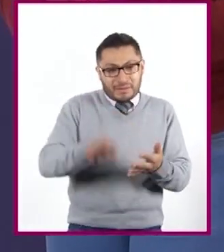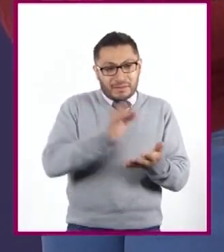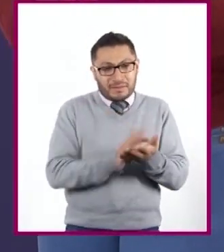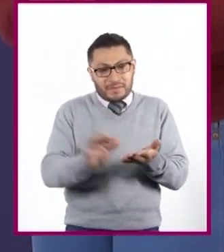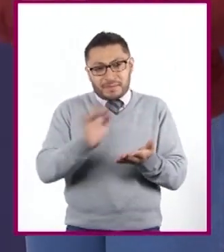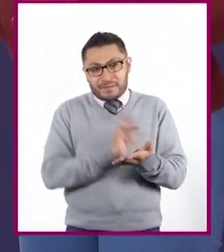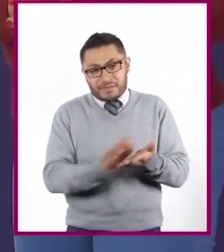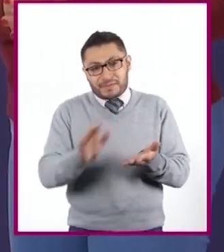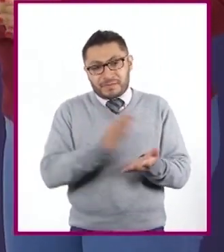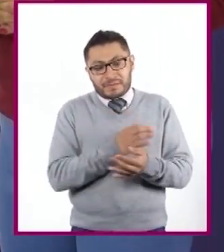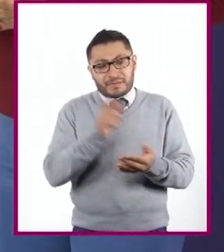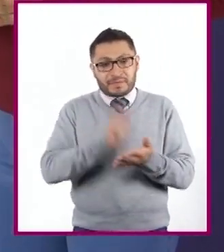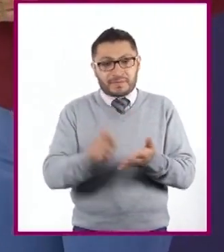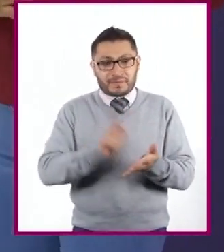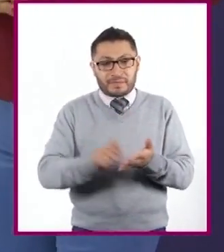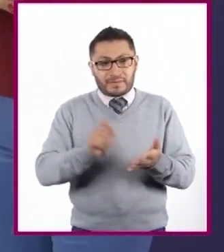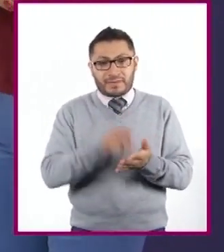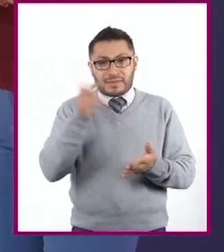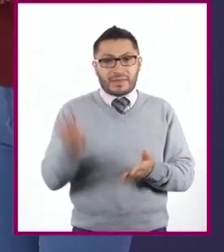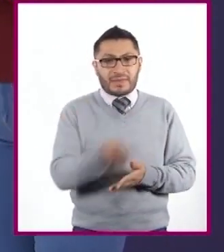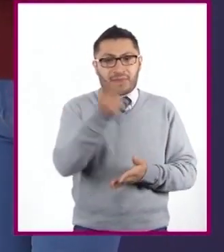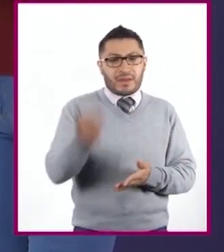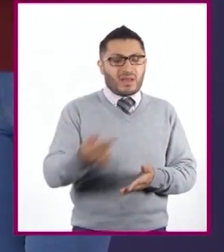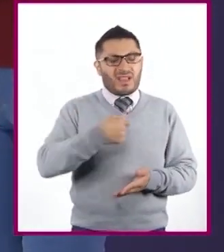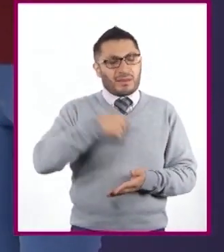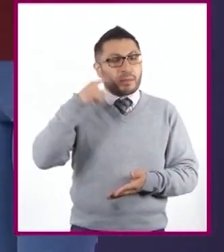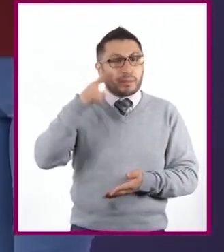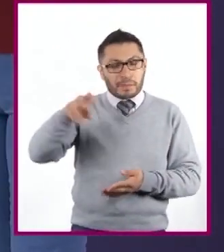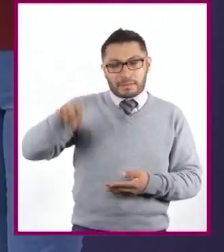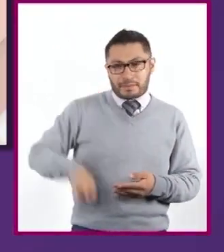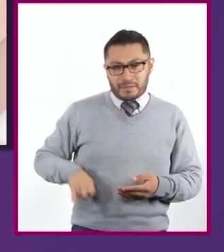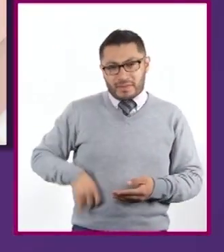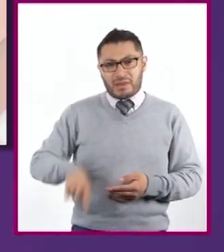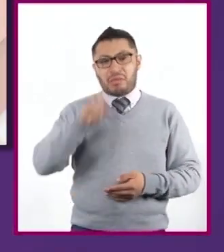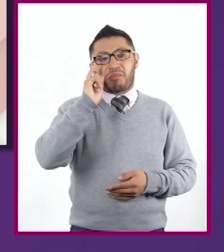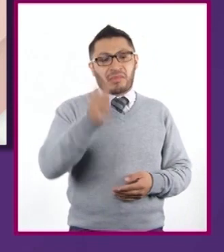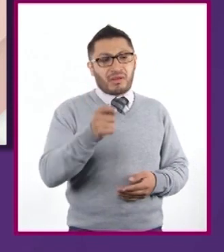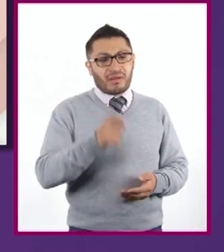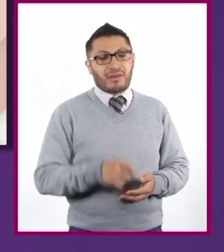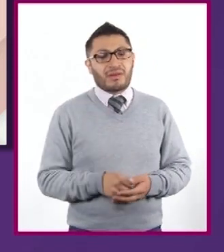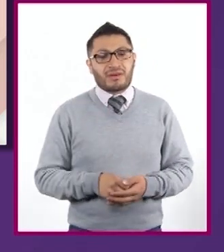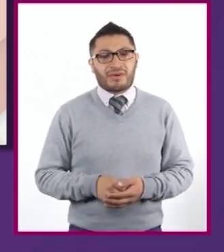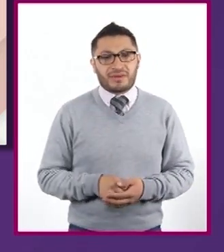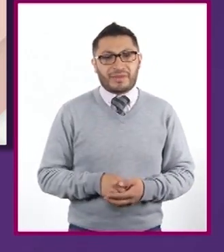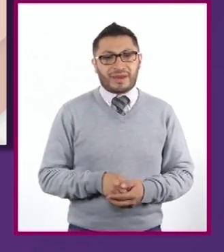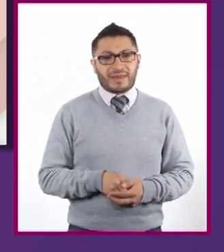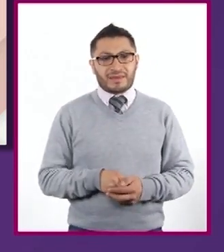tipo de texto. Las preguntas que más me llamaron la atención fueron: